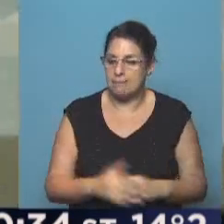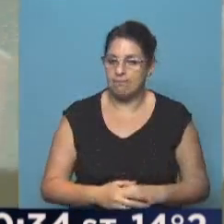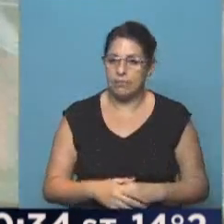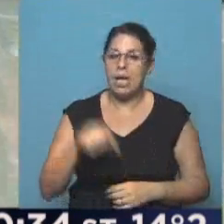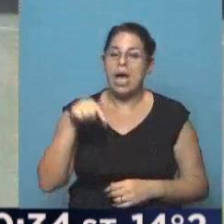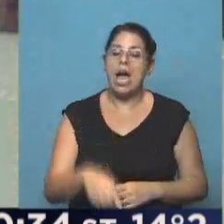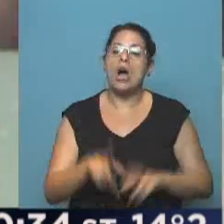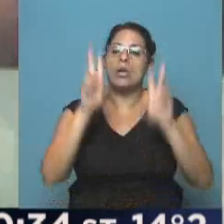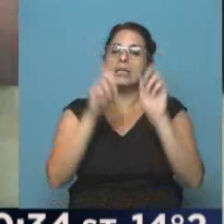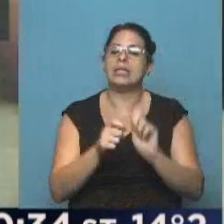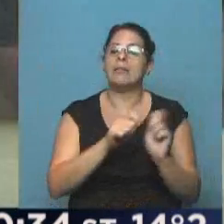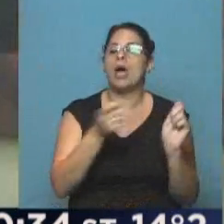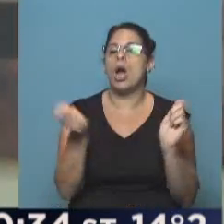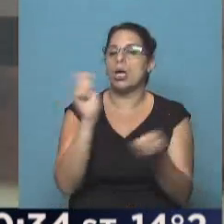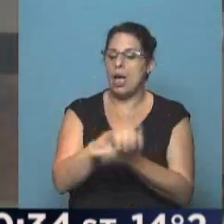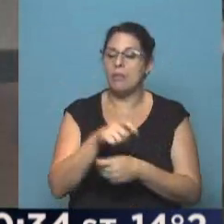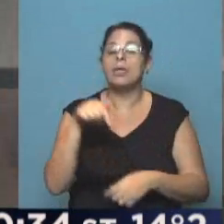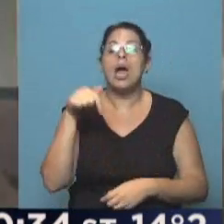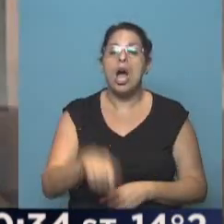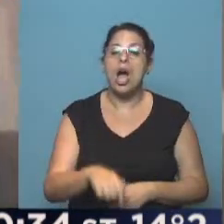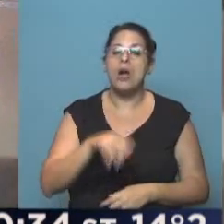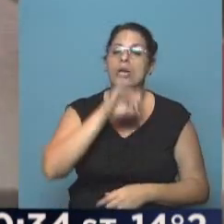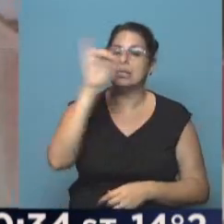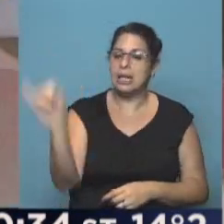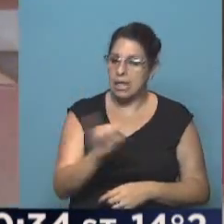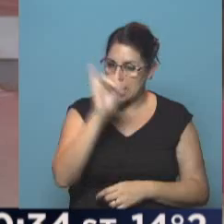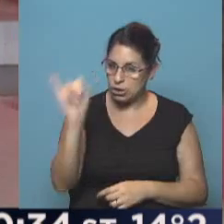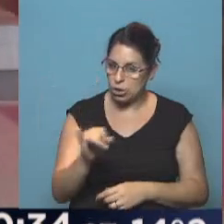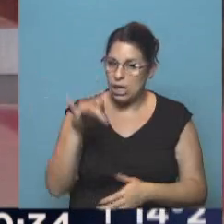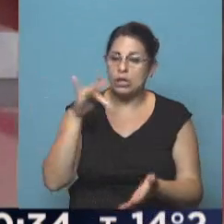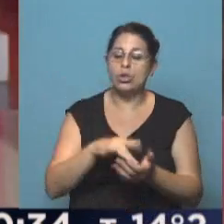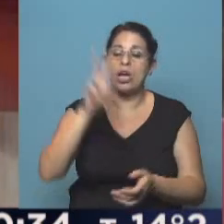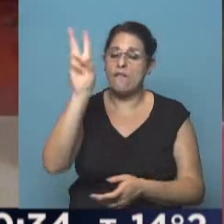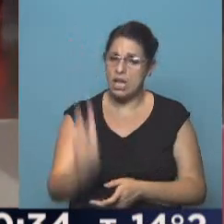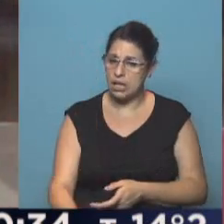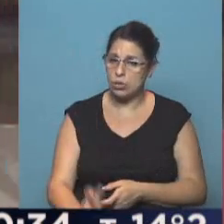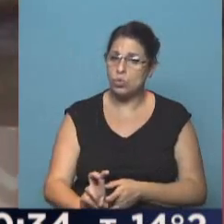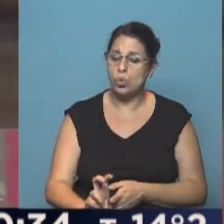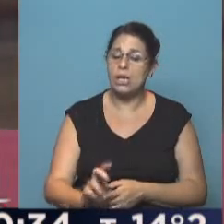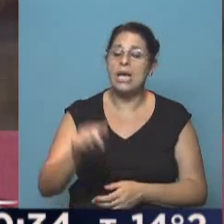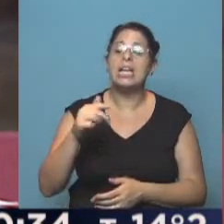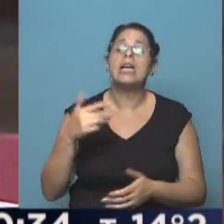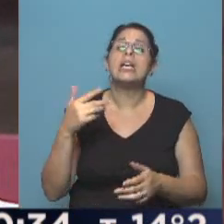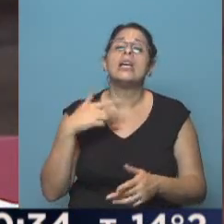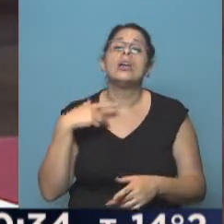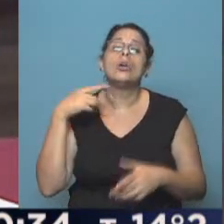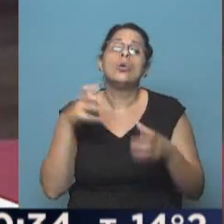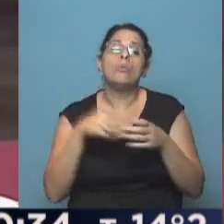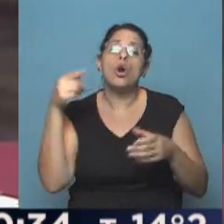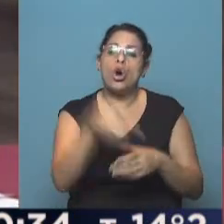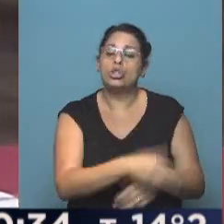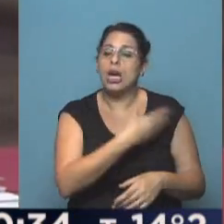Bueno, vamos a cambiar de tema. ¿Le parece? Vamos a hablar del ámbito internacional y tenemos que irnos a Venezuela porque se agudiza la crisis. Los opositores,